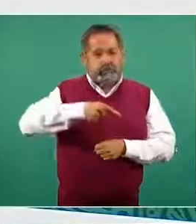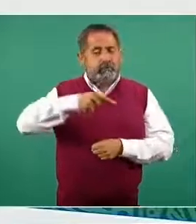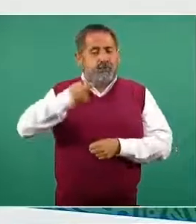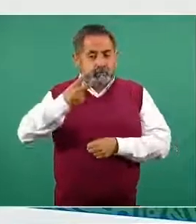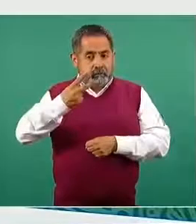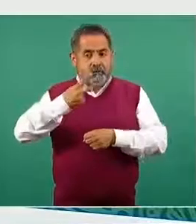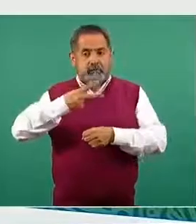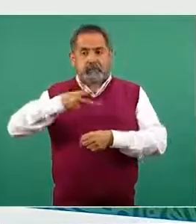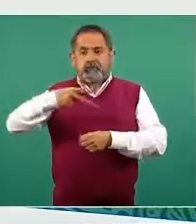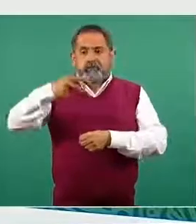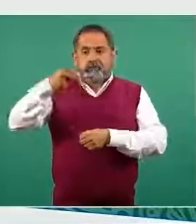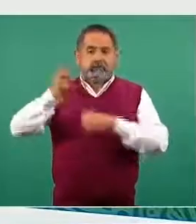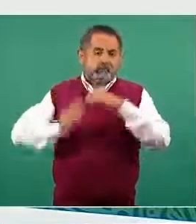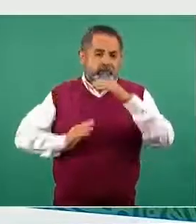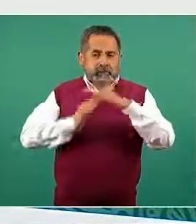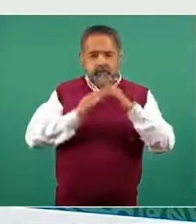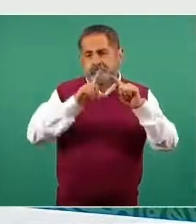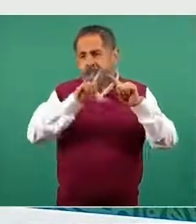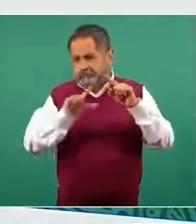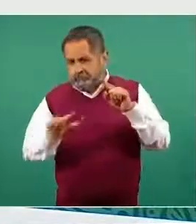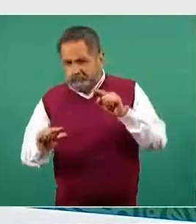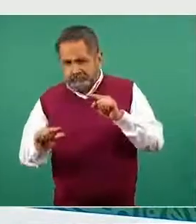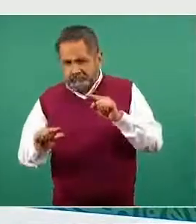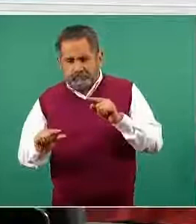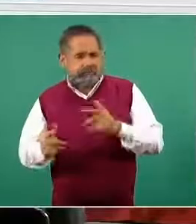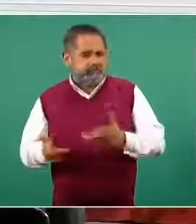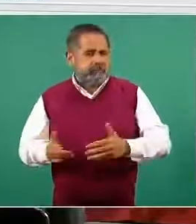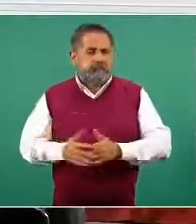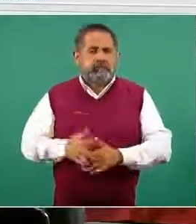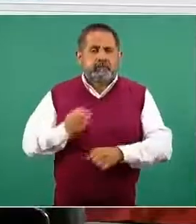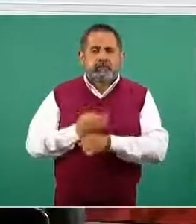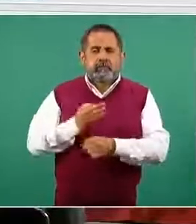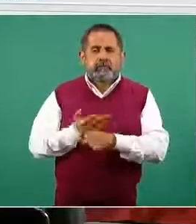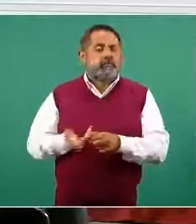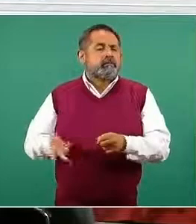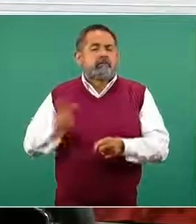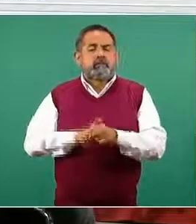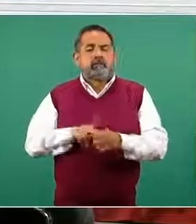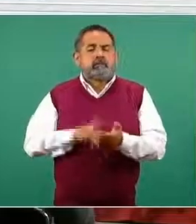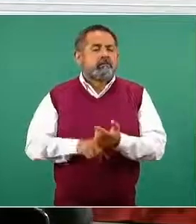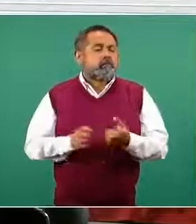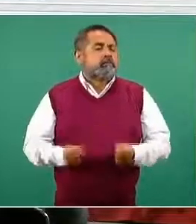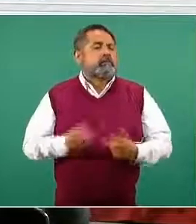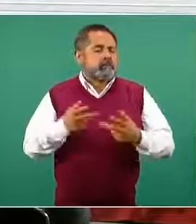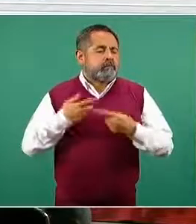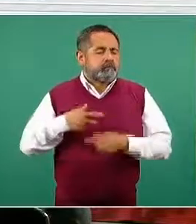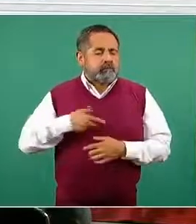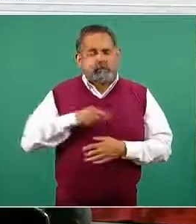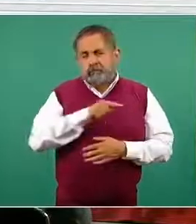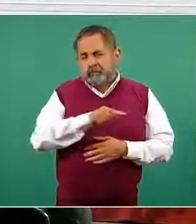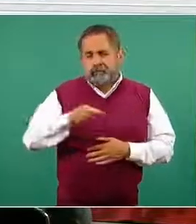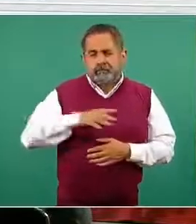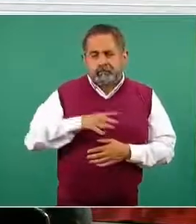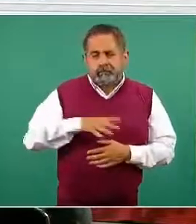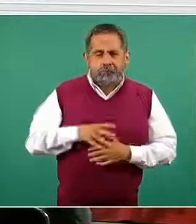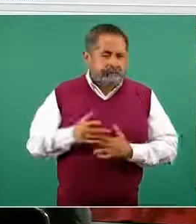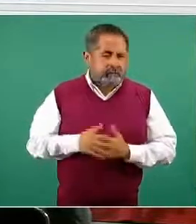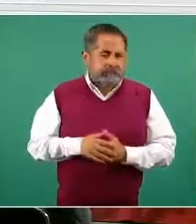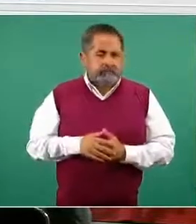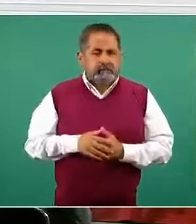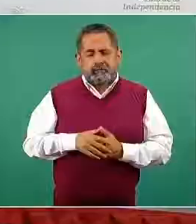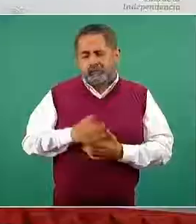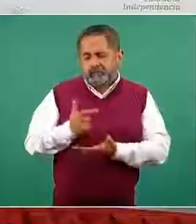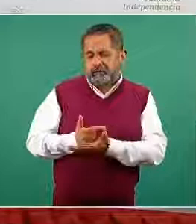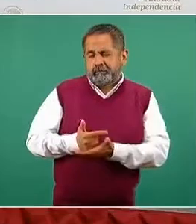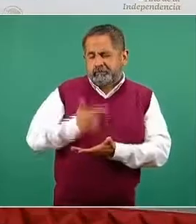al estado actual que tenemos. La línea roja es de personas hospitalizadas que tienen un cuadro